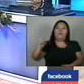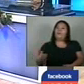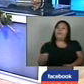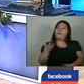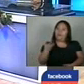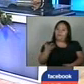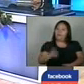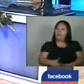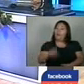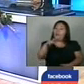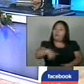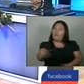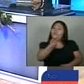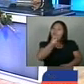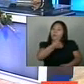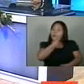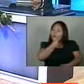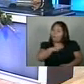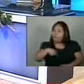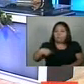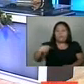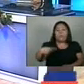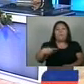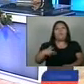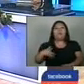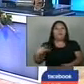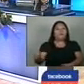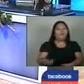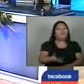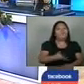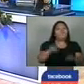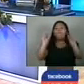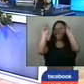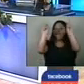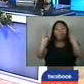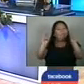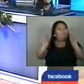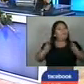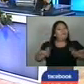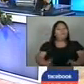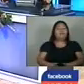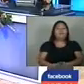información, noticieros, hechos. Eso no puede faltar. Y nosotros, pues, vamos con nuestros titulares.